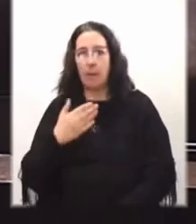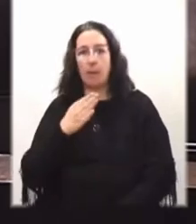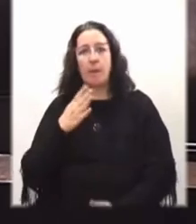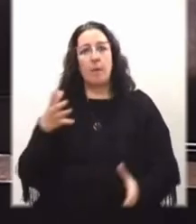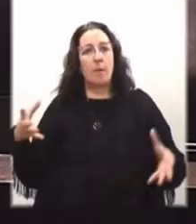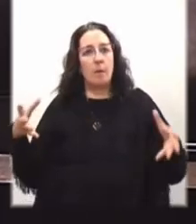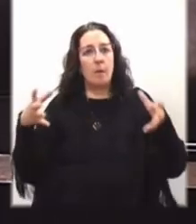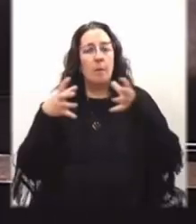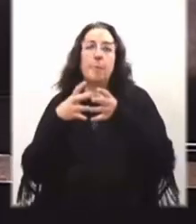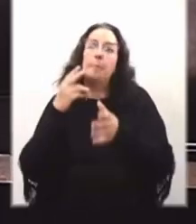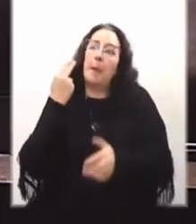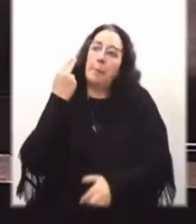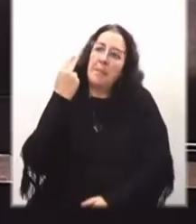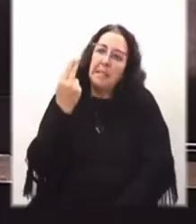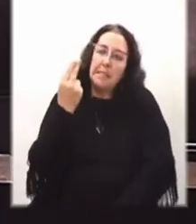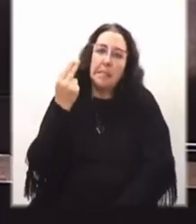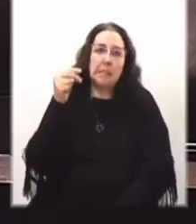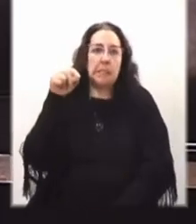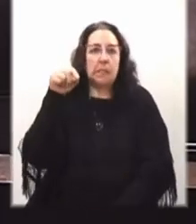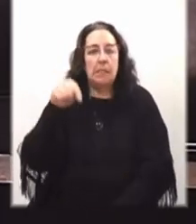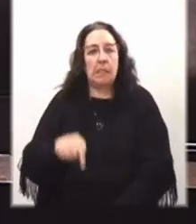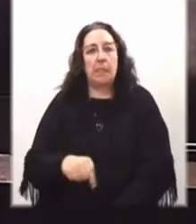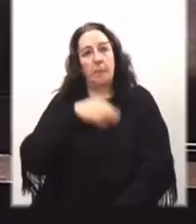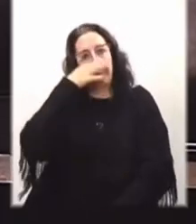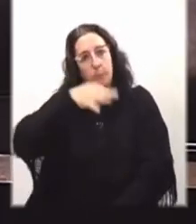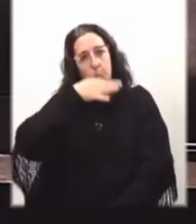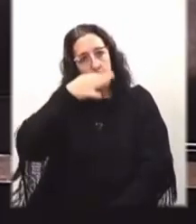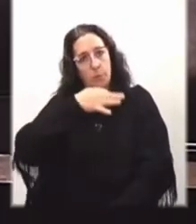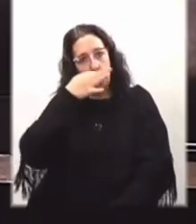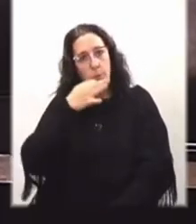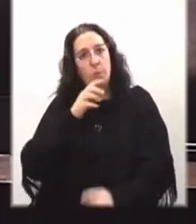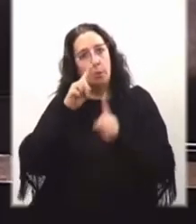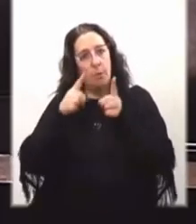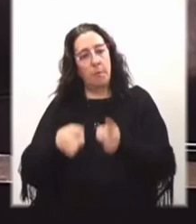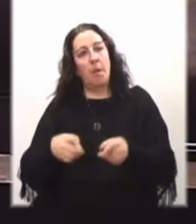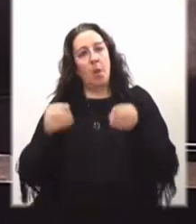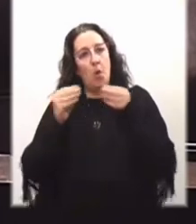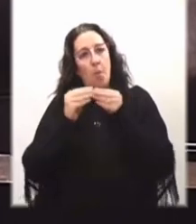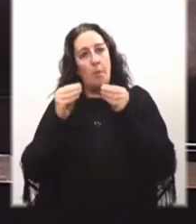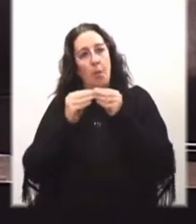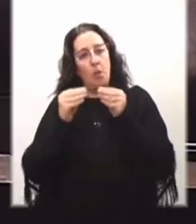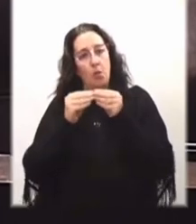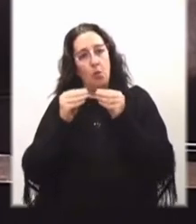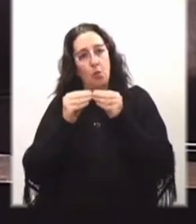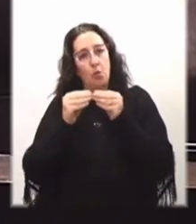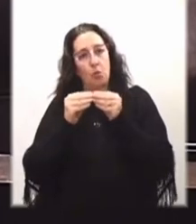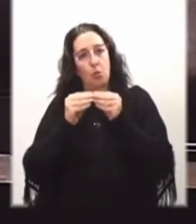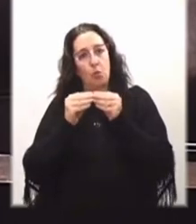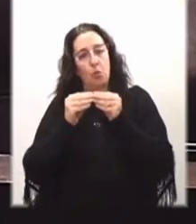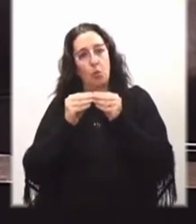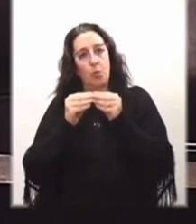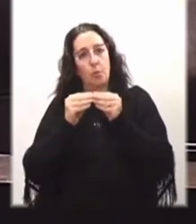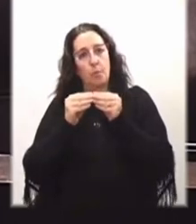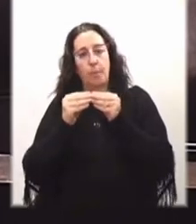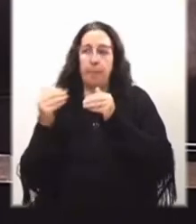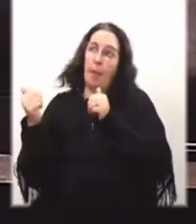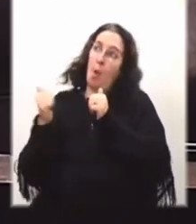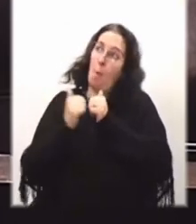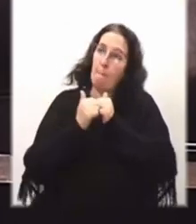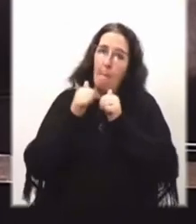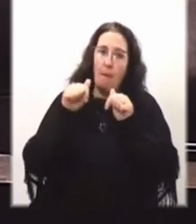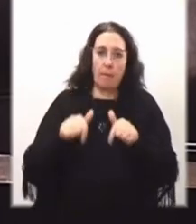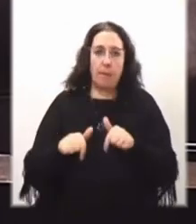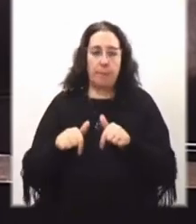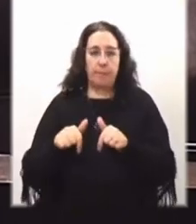por permitir hacer esta exposición y también a las compañeras, compañeros que nos están acompañando. Yo creo